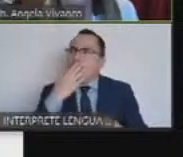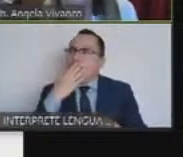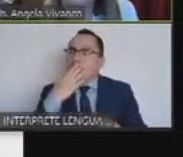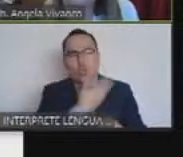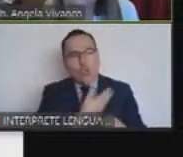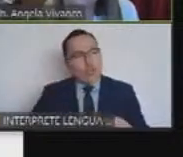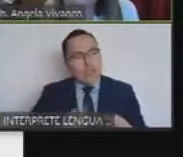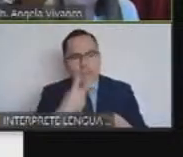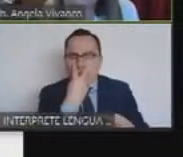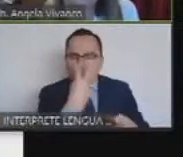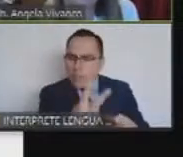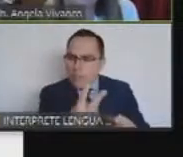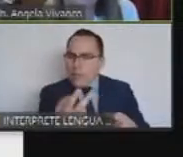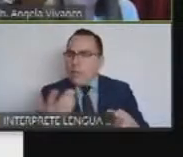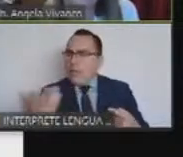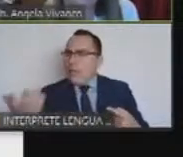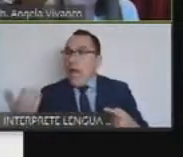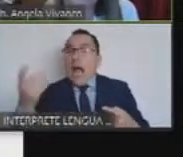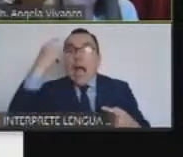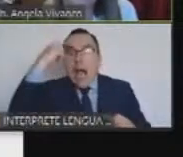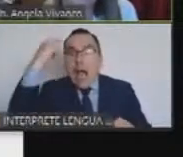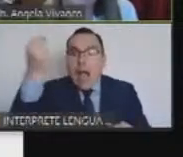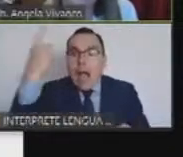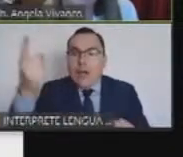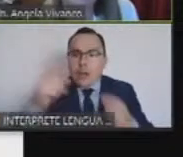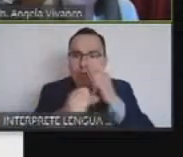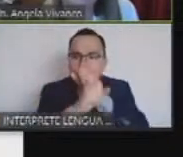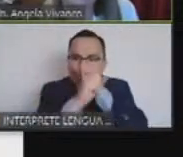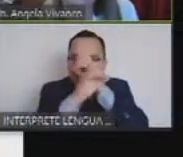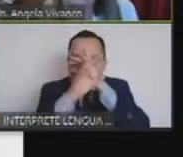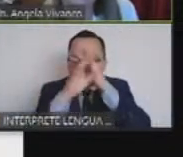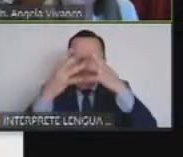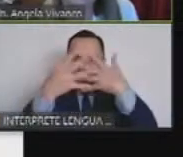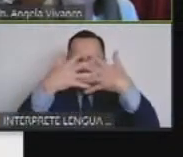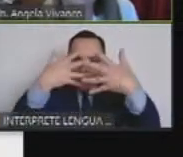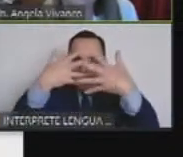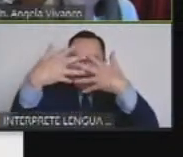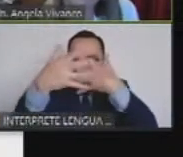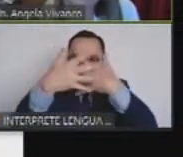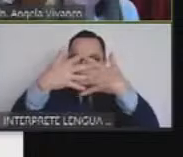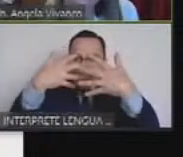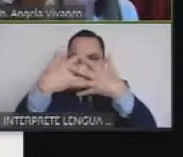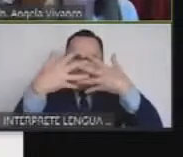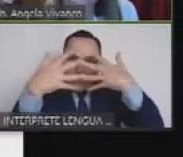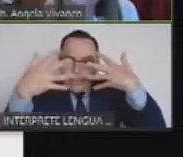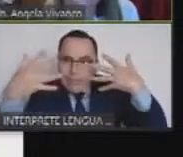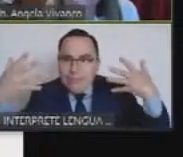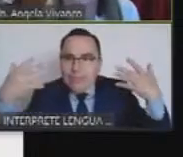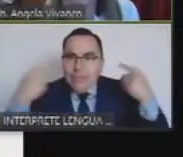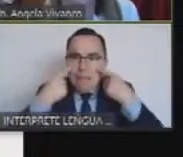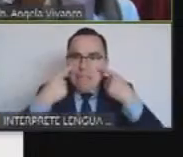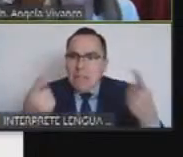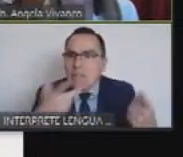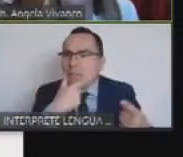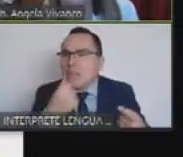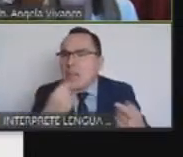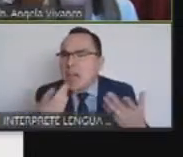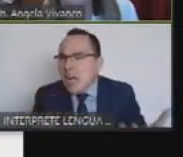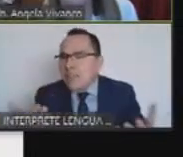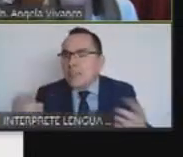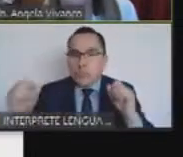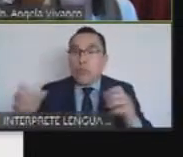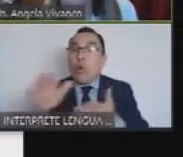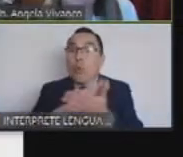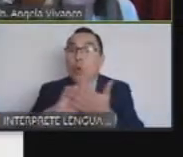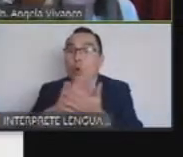gobierno visible tiene que ver con una transparencia que tiene que ver con un instrumento colectivo que hace efectiva,